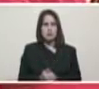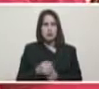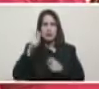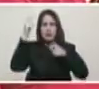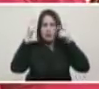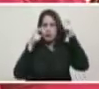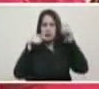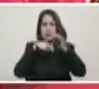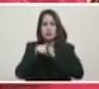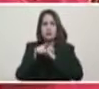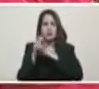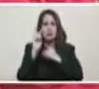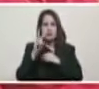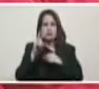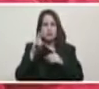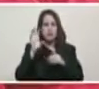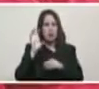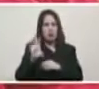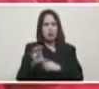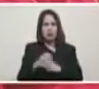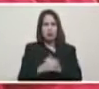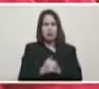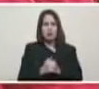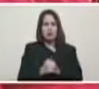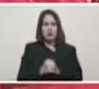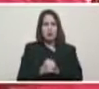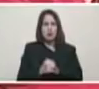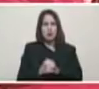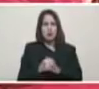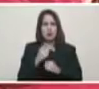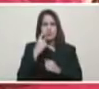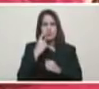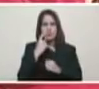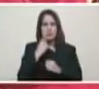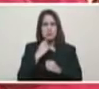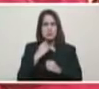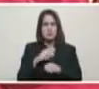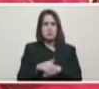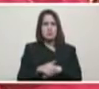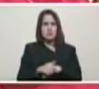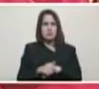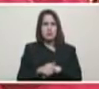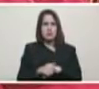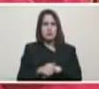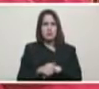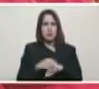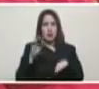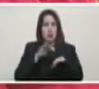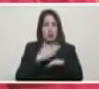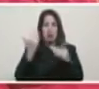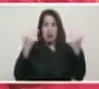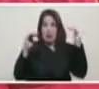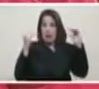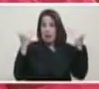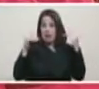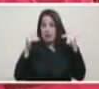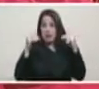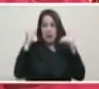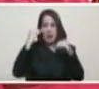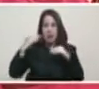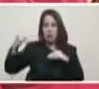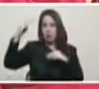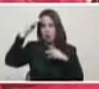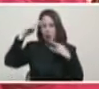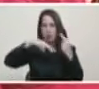profundamente Patriotas como principio rector de nuestra ética y moral Revolucionaria asumimos